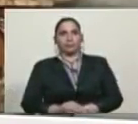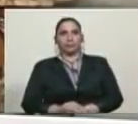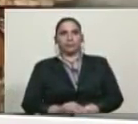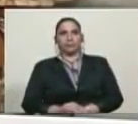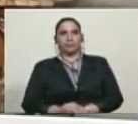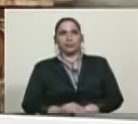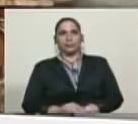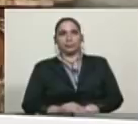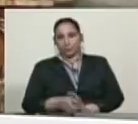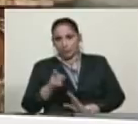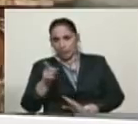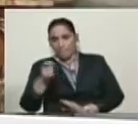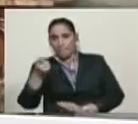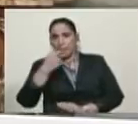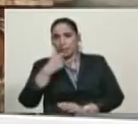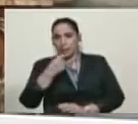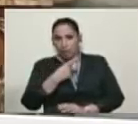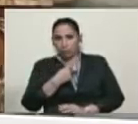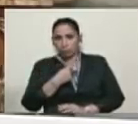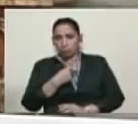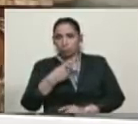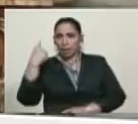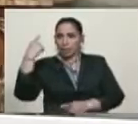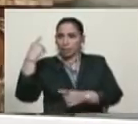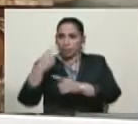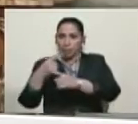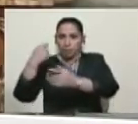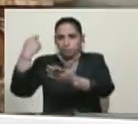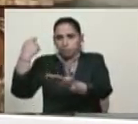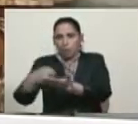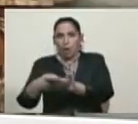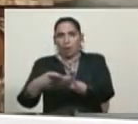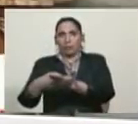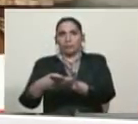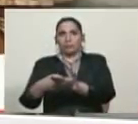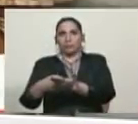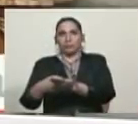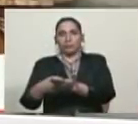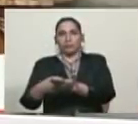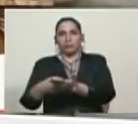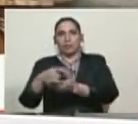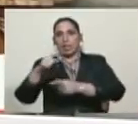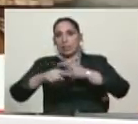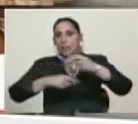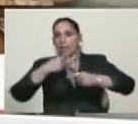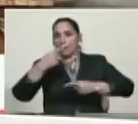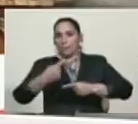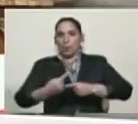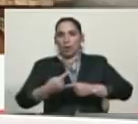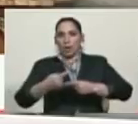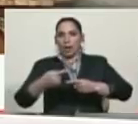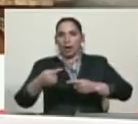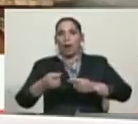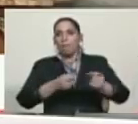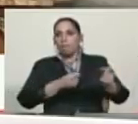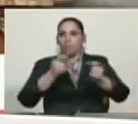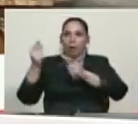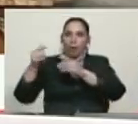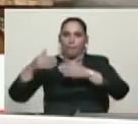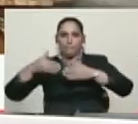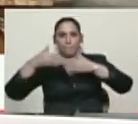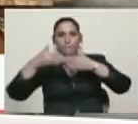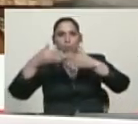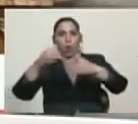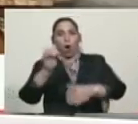los medicamentos sean debidamente cancelado y luego montados en el barco en el avión para que vengan a